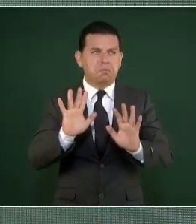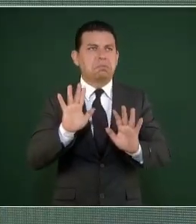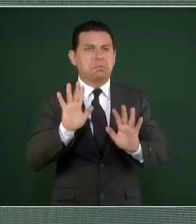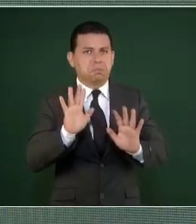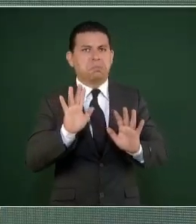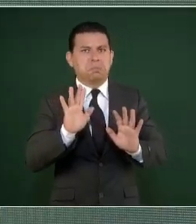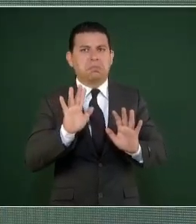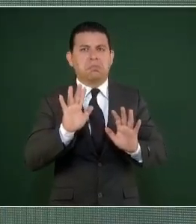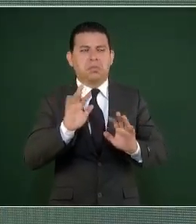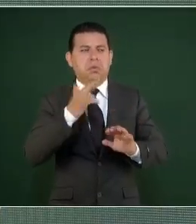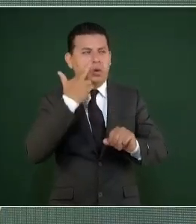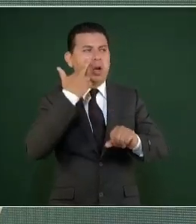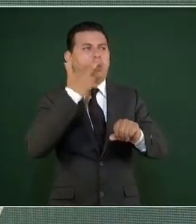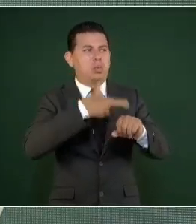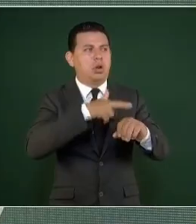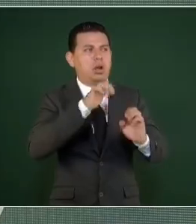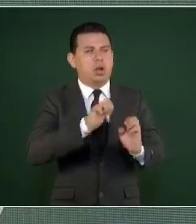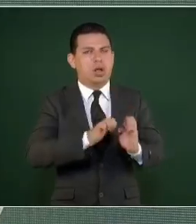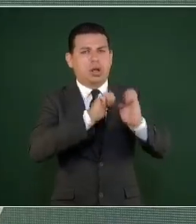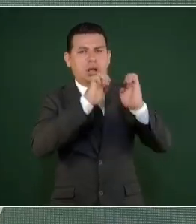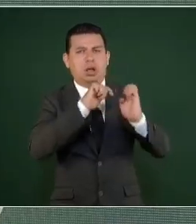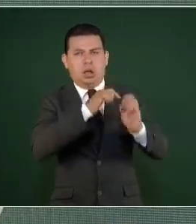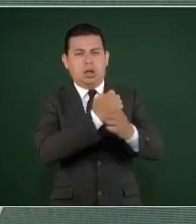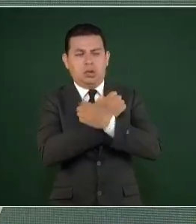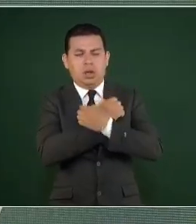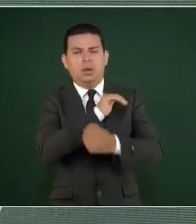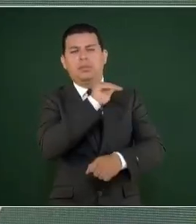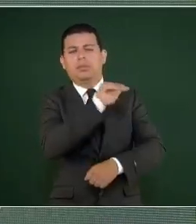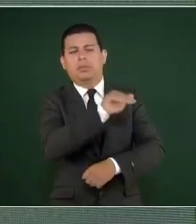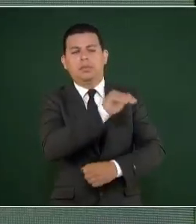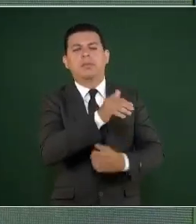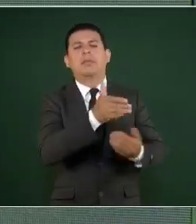la secretaria de Educación.